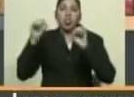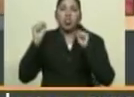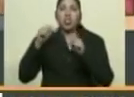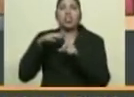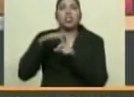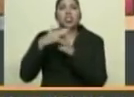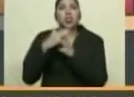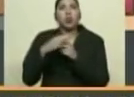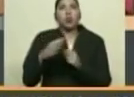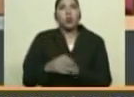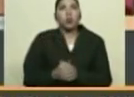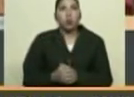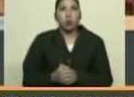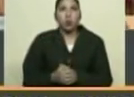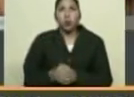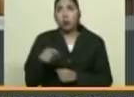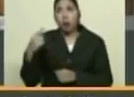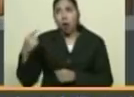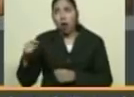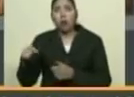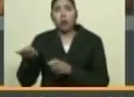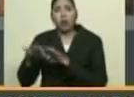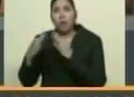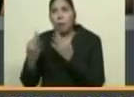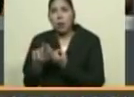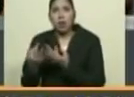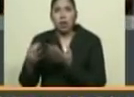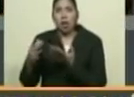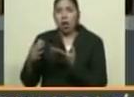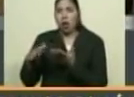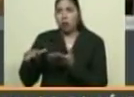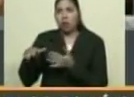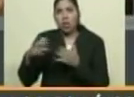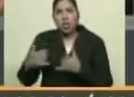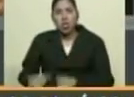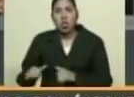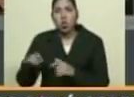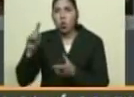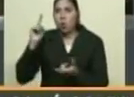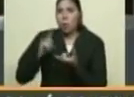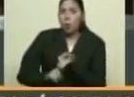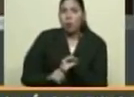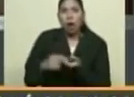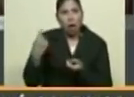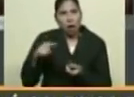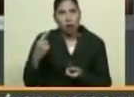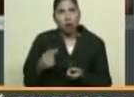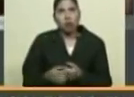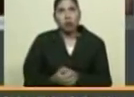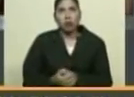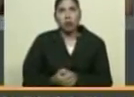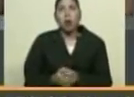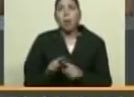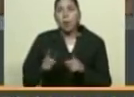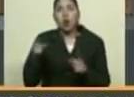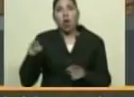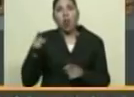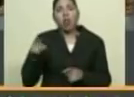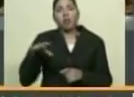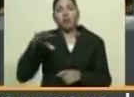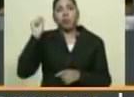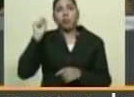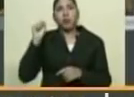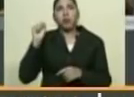me iría para el Orza, ¿verdad? Por algo dijo Hugo Chávez que si él le quedara tiempo,